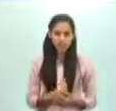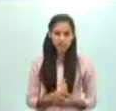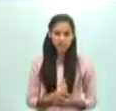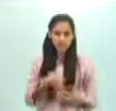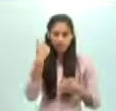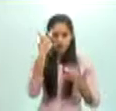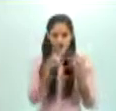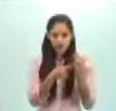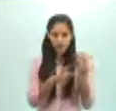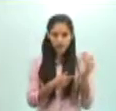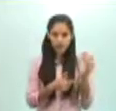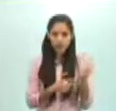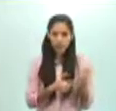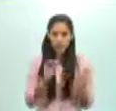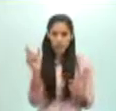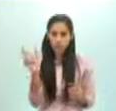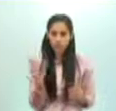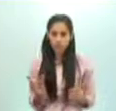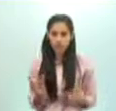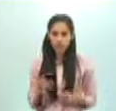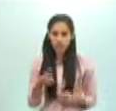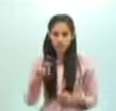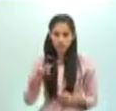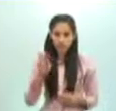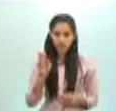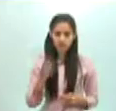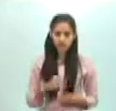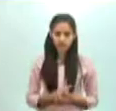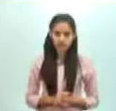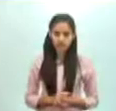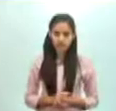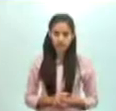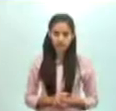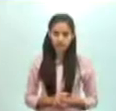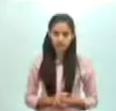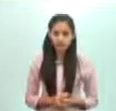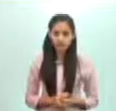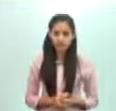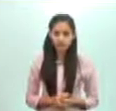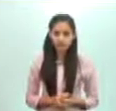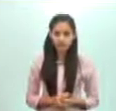las características de la poesía modernista.